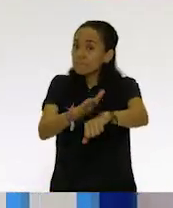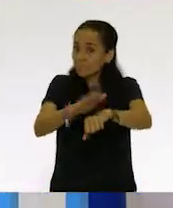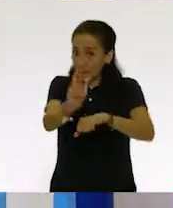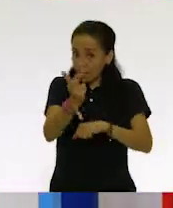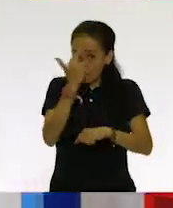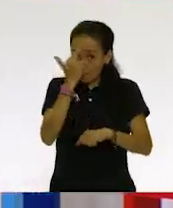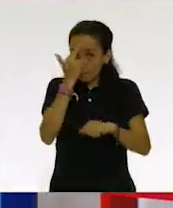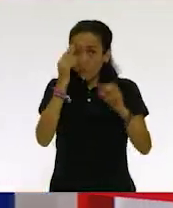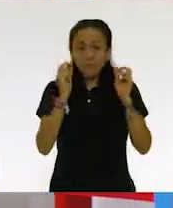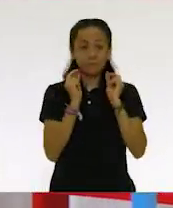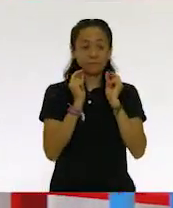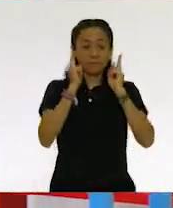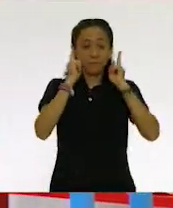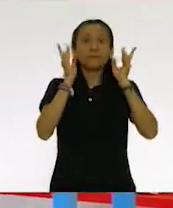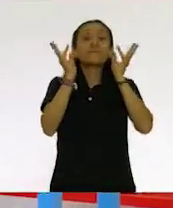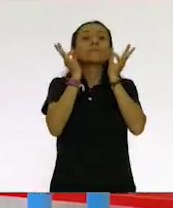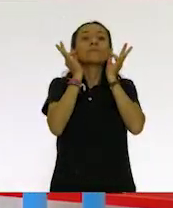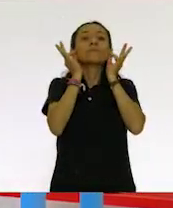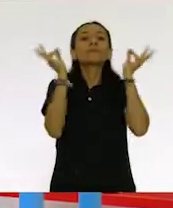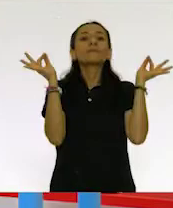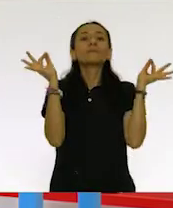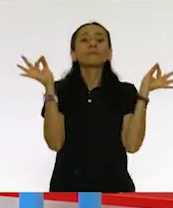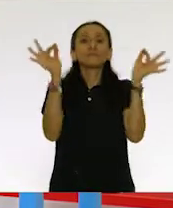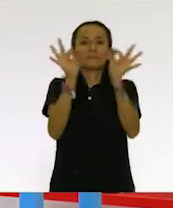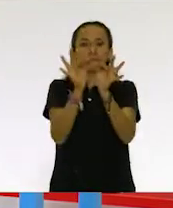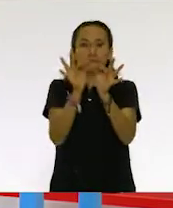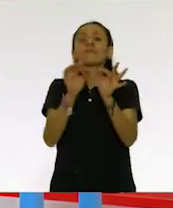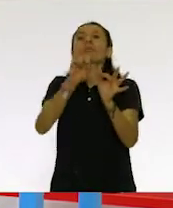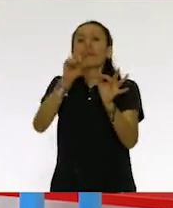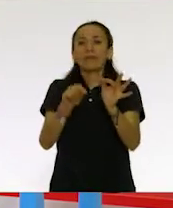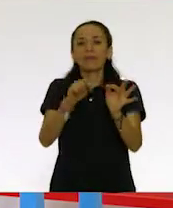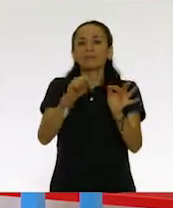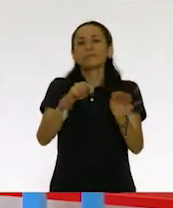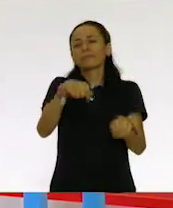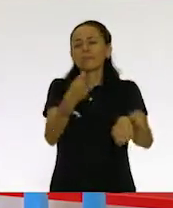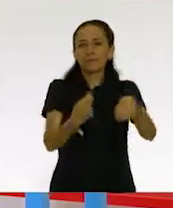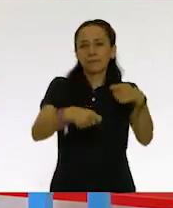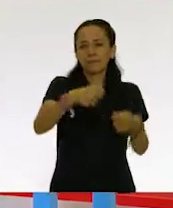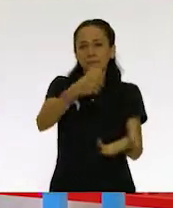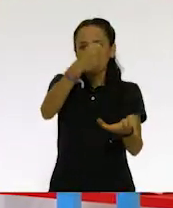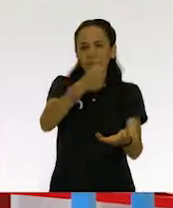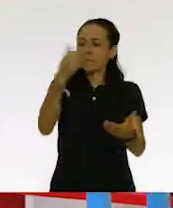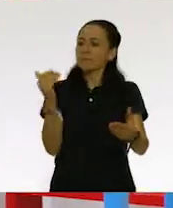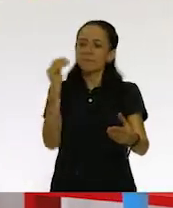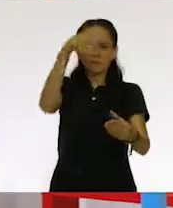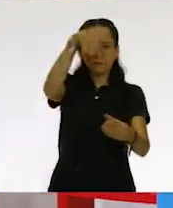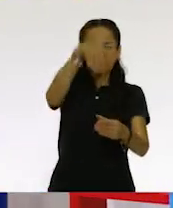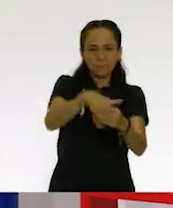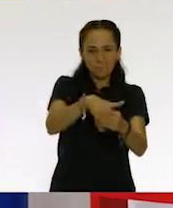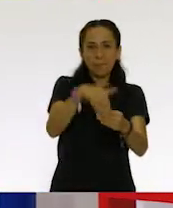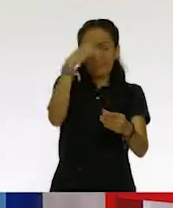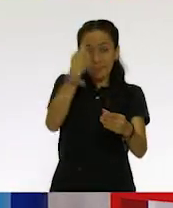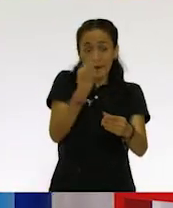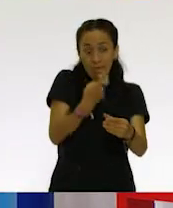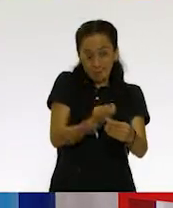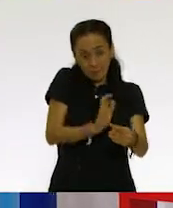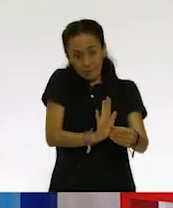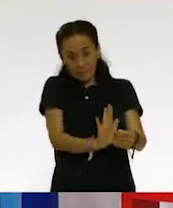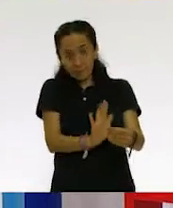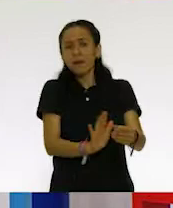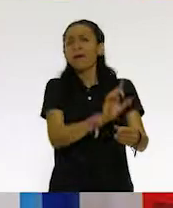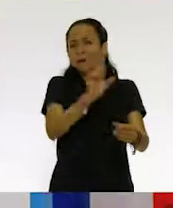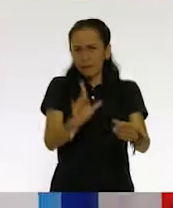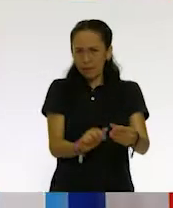y tomarlo únicamente por las orillas y después guardarlo en una bolsita de plástico para después poder volverlo a utilizar. Espero